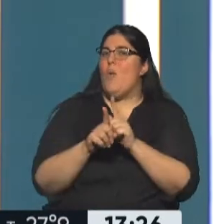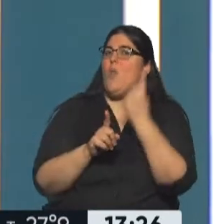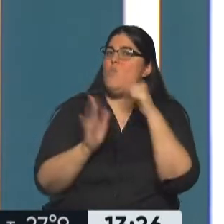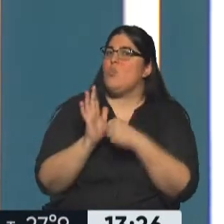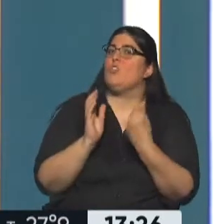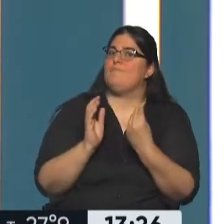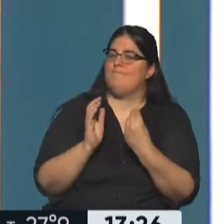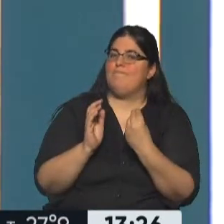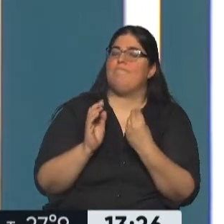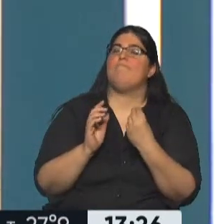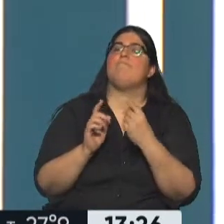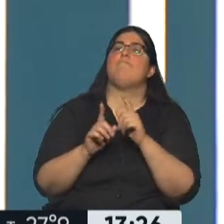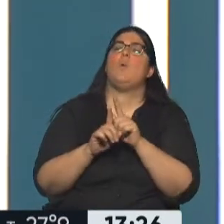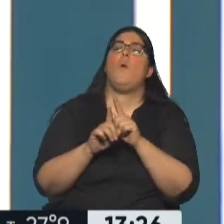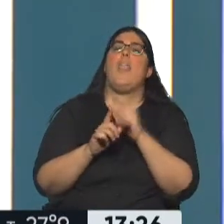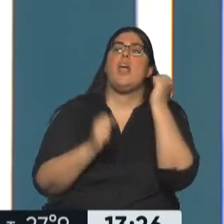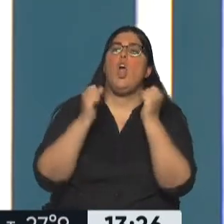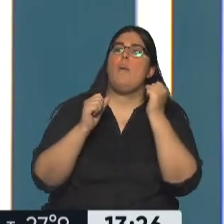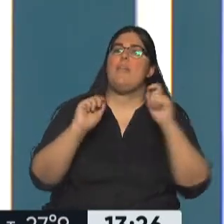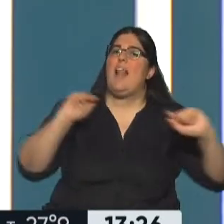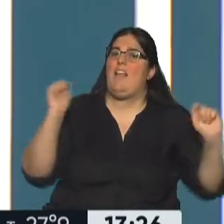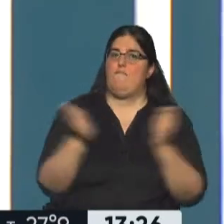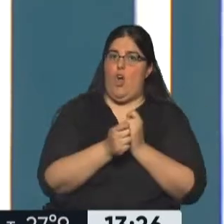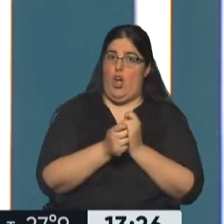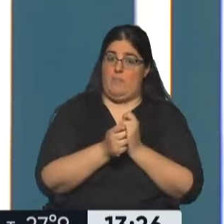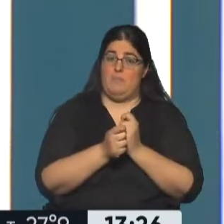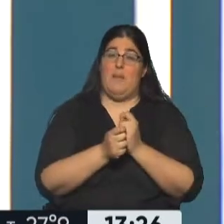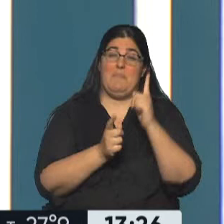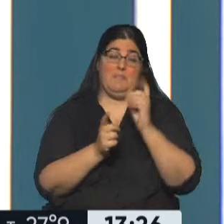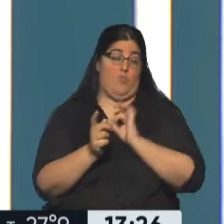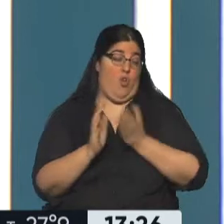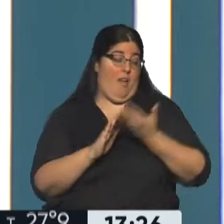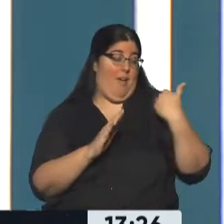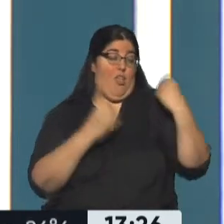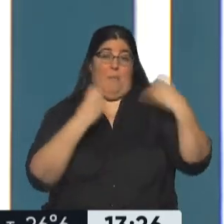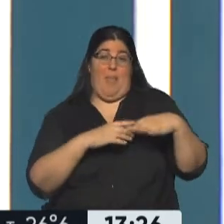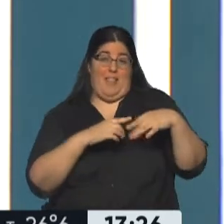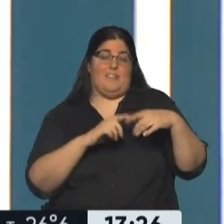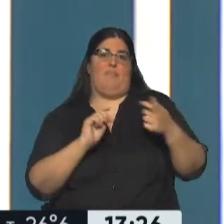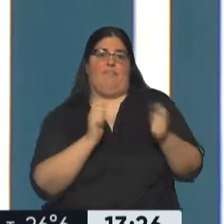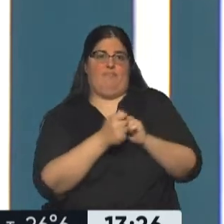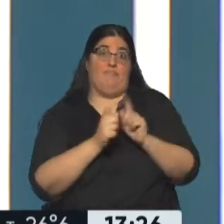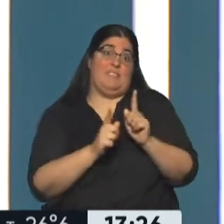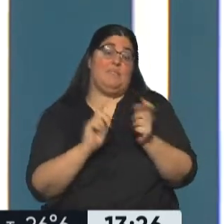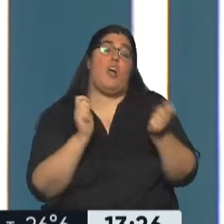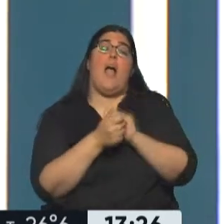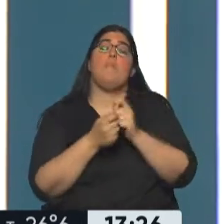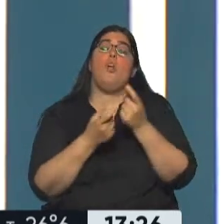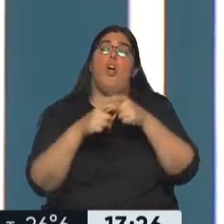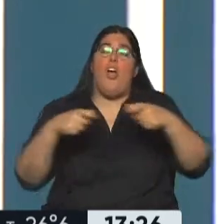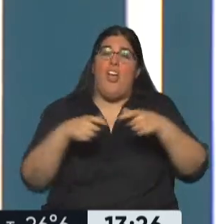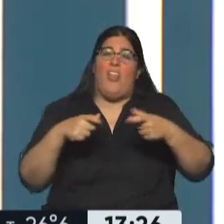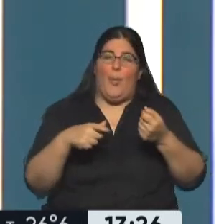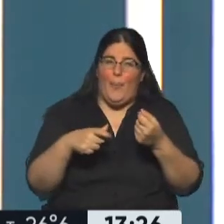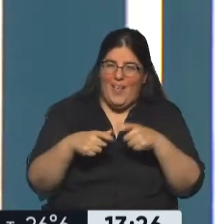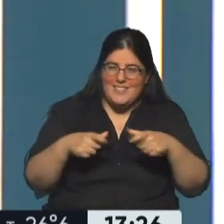que fue la reforma también económica en la que avanzaron a comienzos de años, que eso generó también un cambio, recordemos el cambio de la divisa.